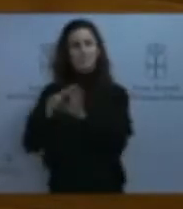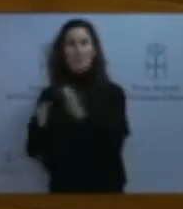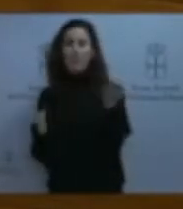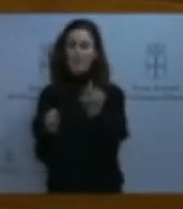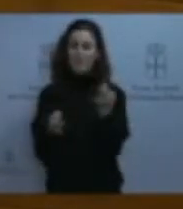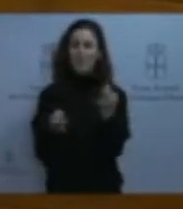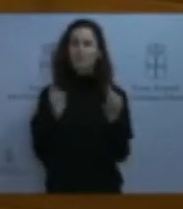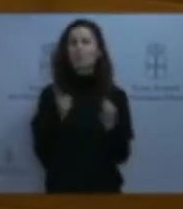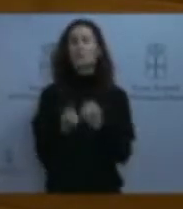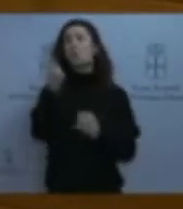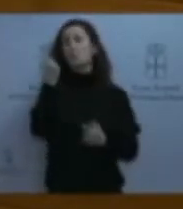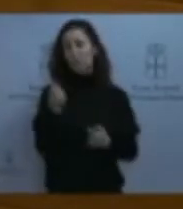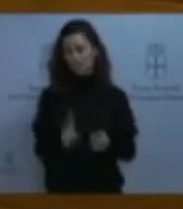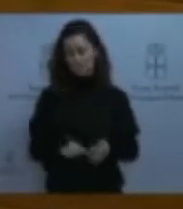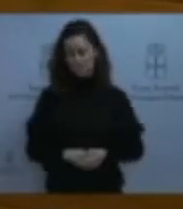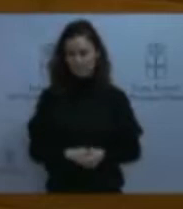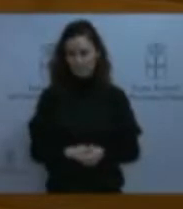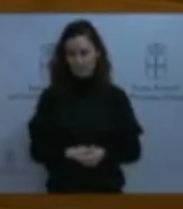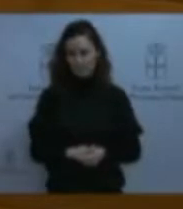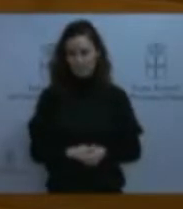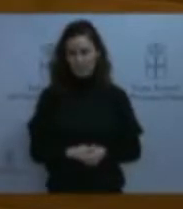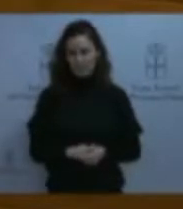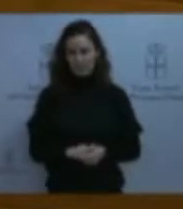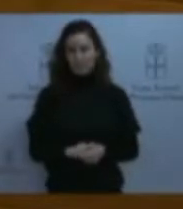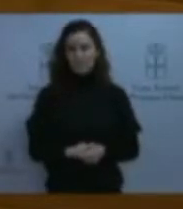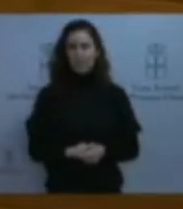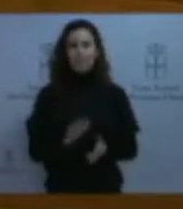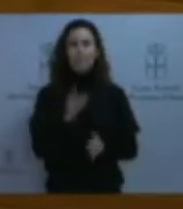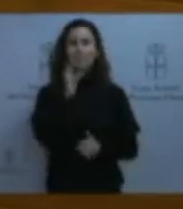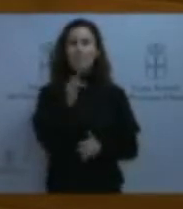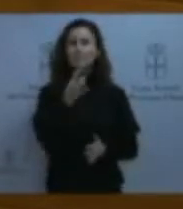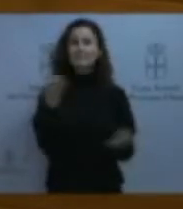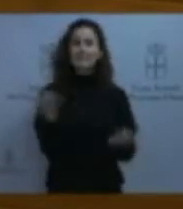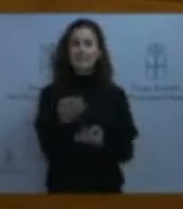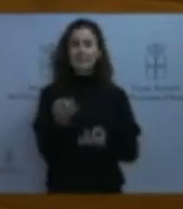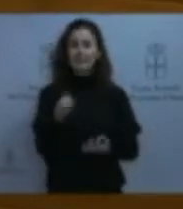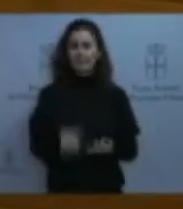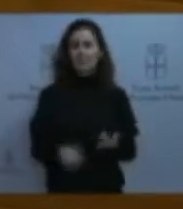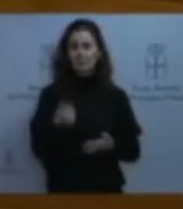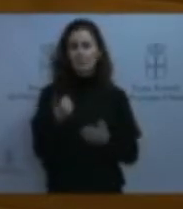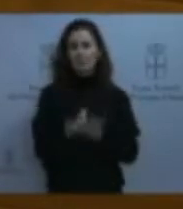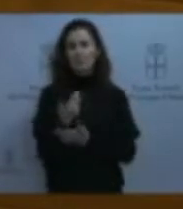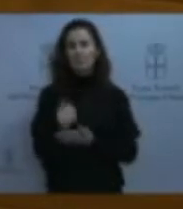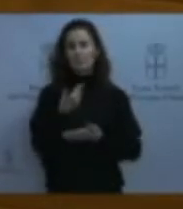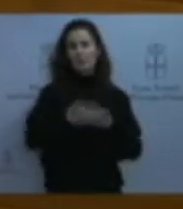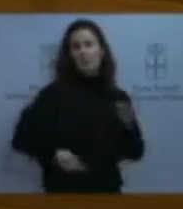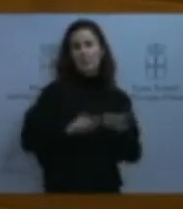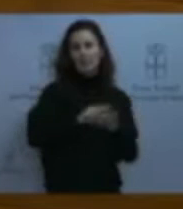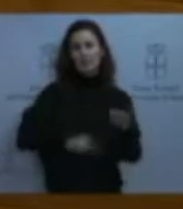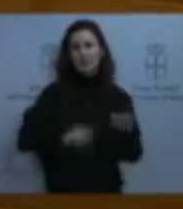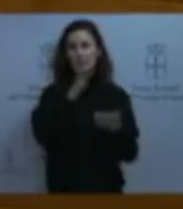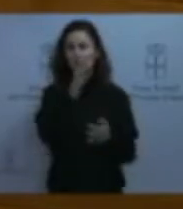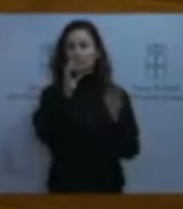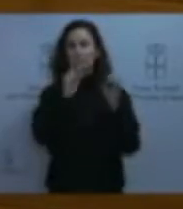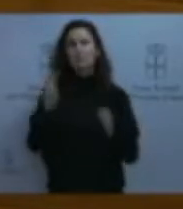los últimos días. Pero además, le digo más, oiga, yo leía estos días, el fuego en el Bierzo se reaviva durante la noche y